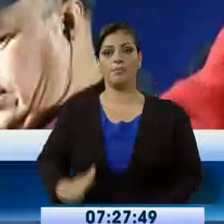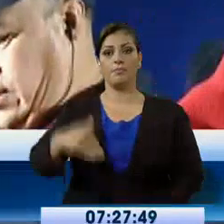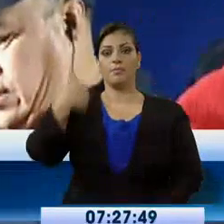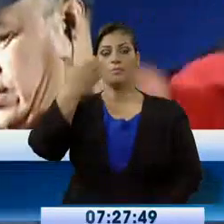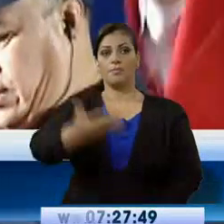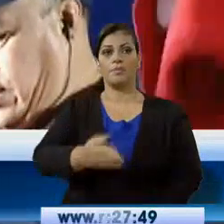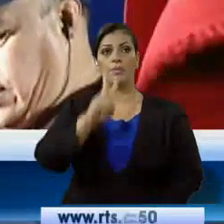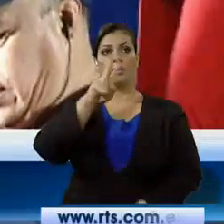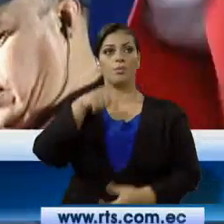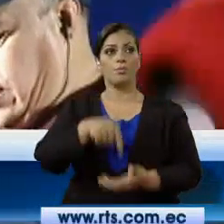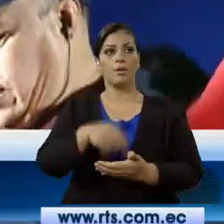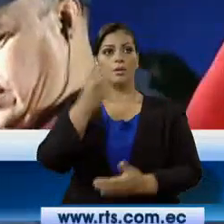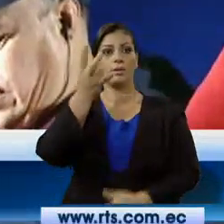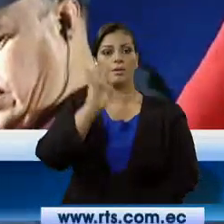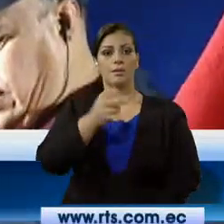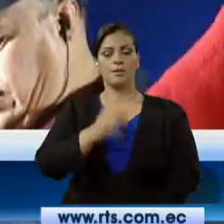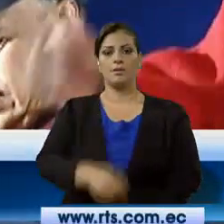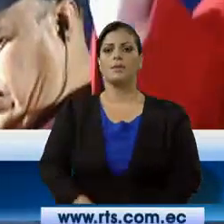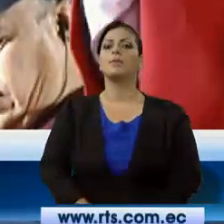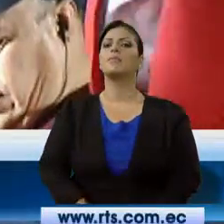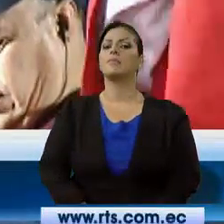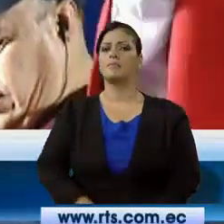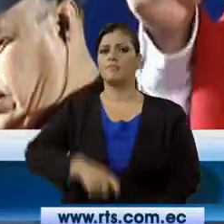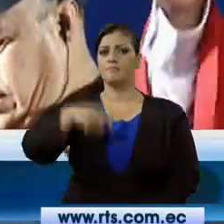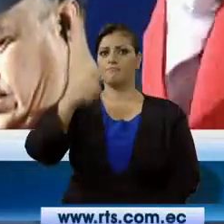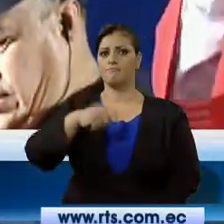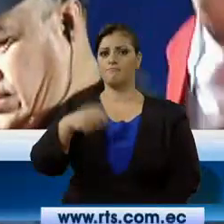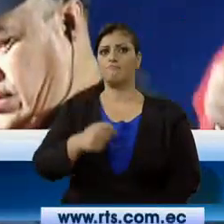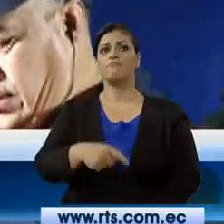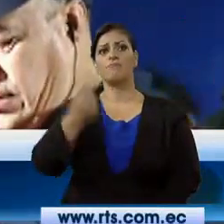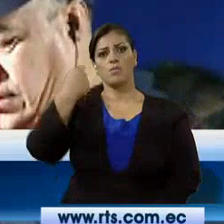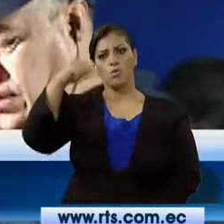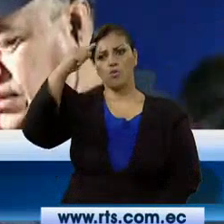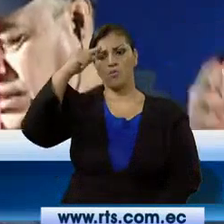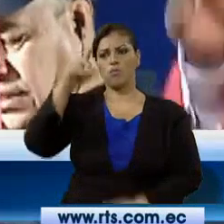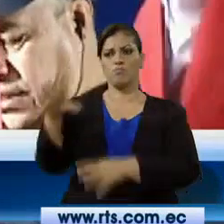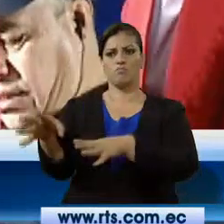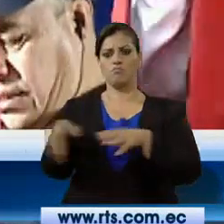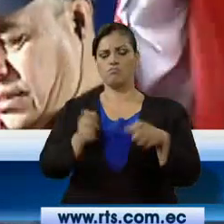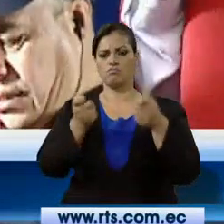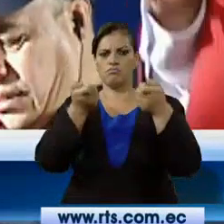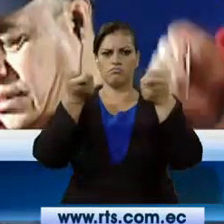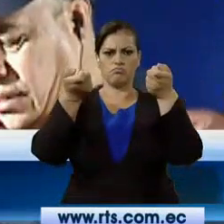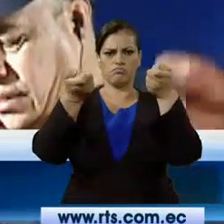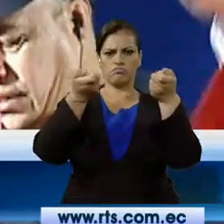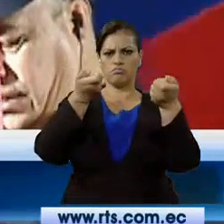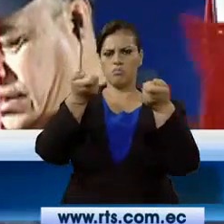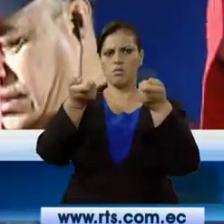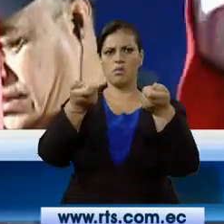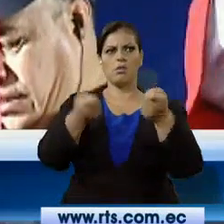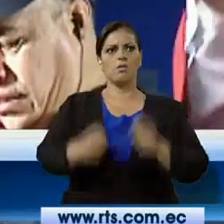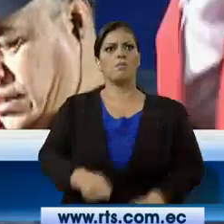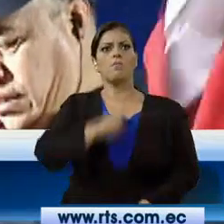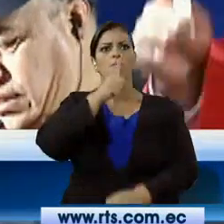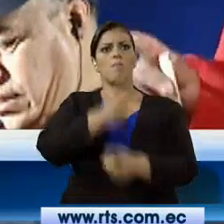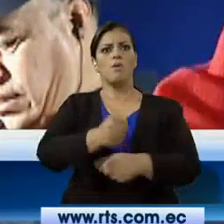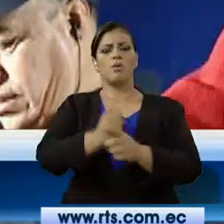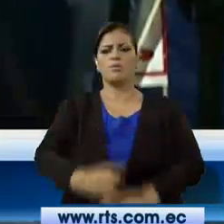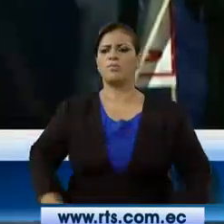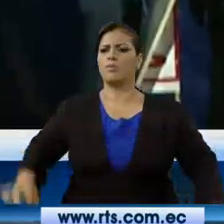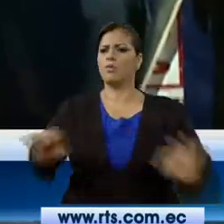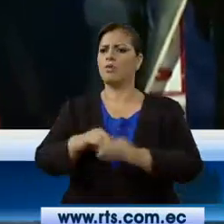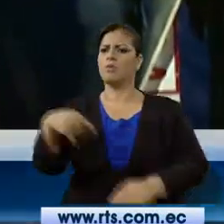deben fiscalizar la administración de este gobierno. Y para eso debemos estar